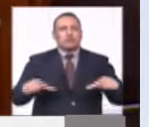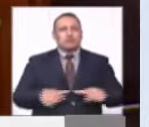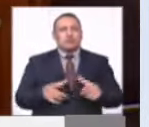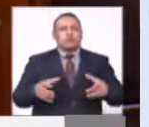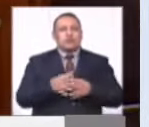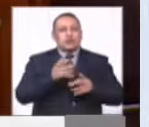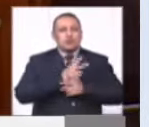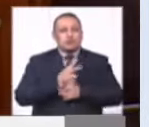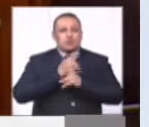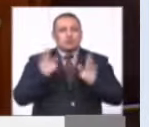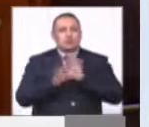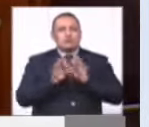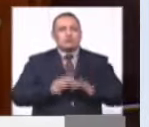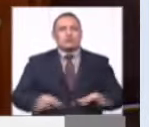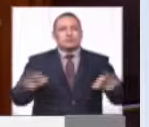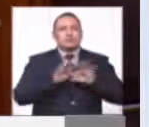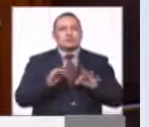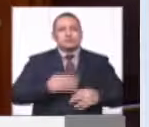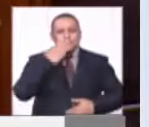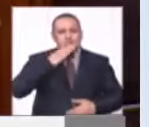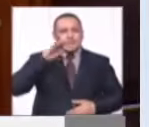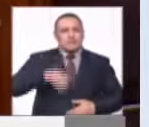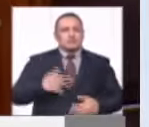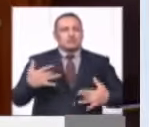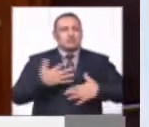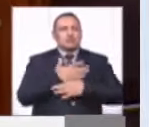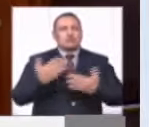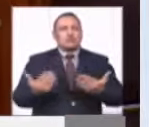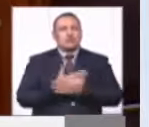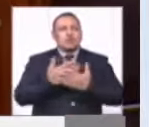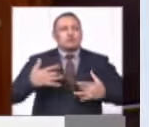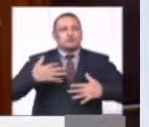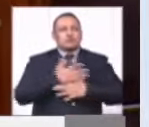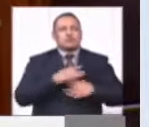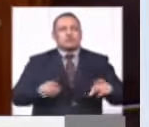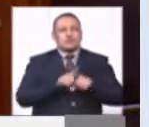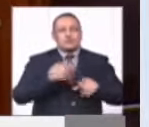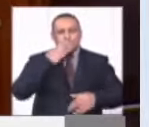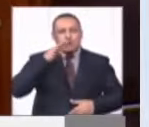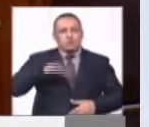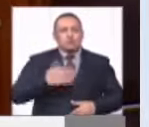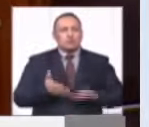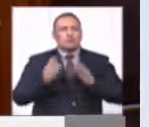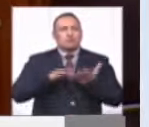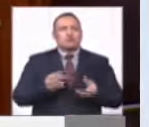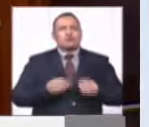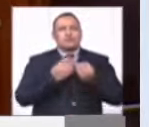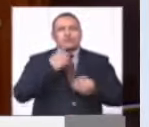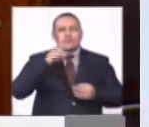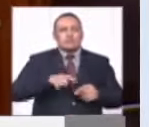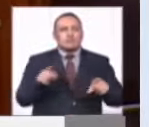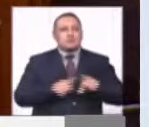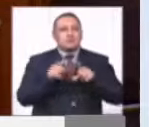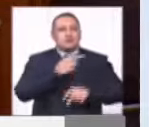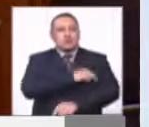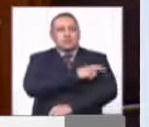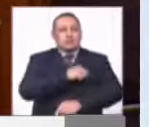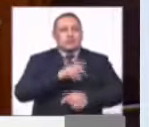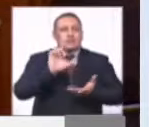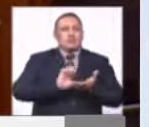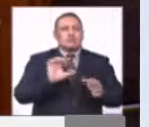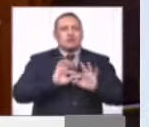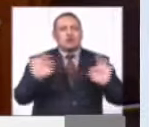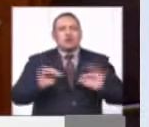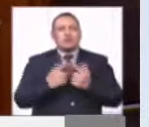de cuidados intensivos pediátrica para Chimbote y Nuevo Chimbote. Nuestros niños están muriendo porque dependemos tanto de los hospitales de Lima o